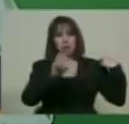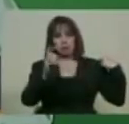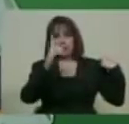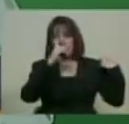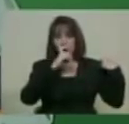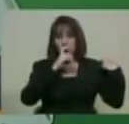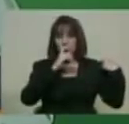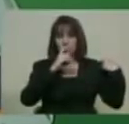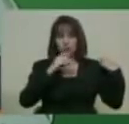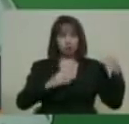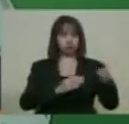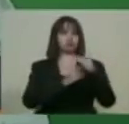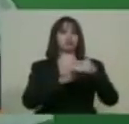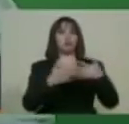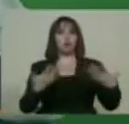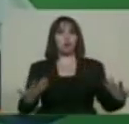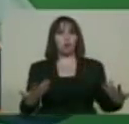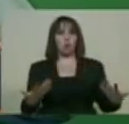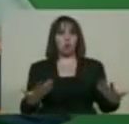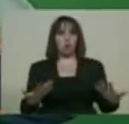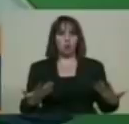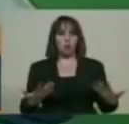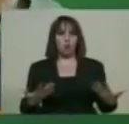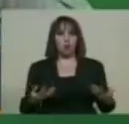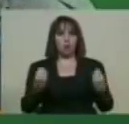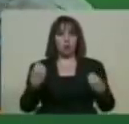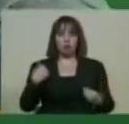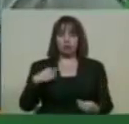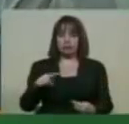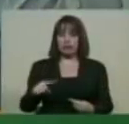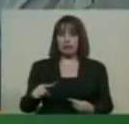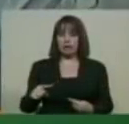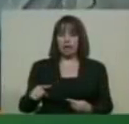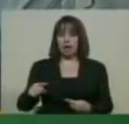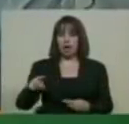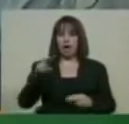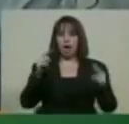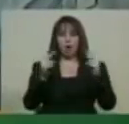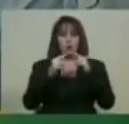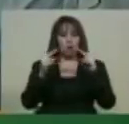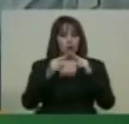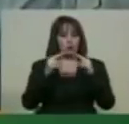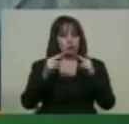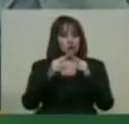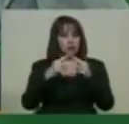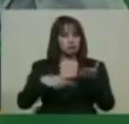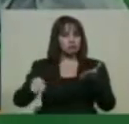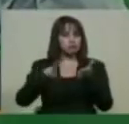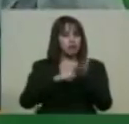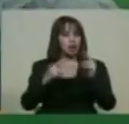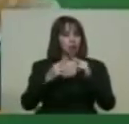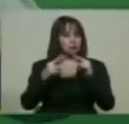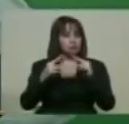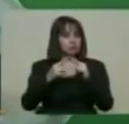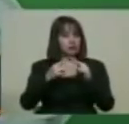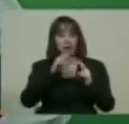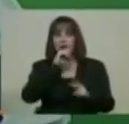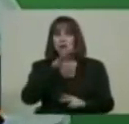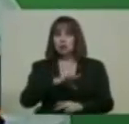¿qué impacto tan grande tiene conocer y reconocer la historia más grande que ha tenido